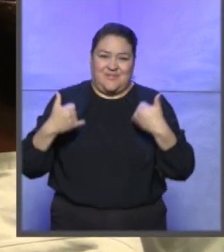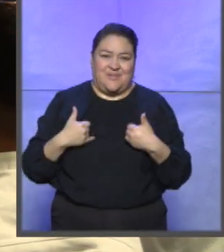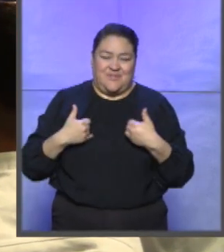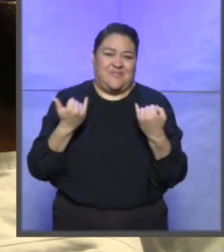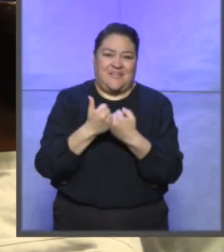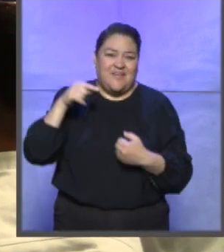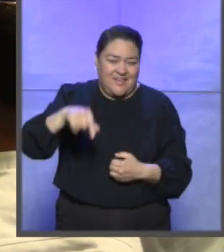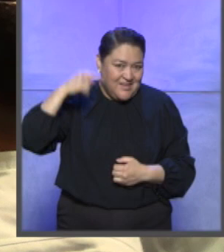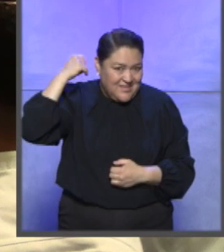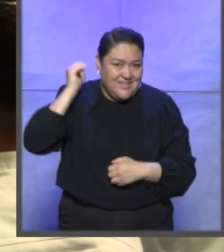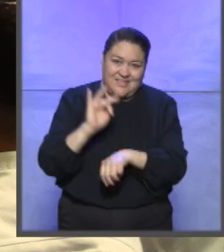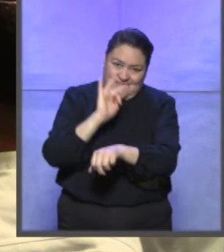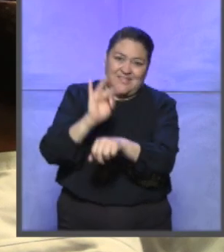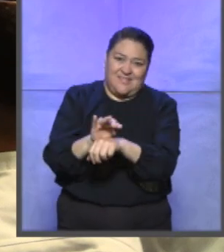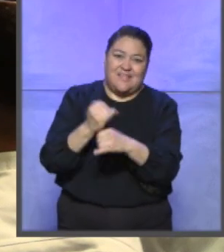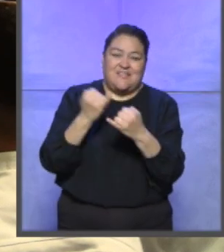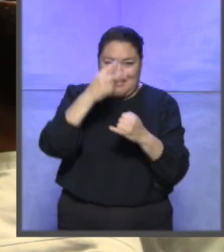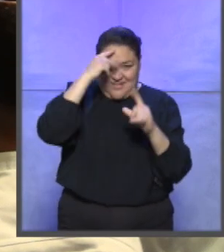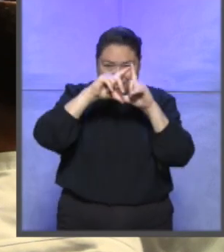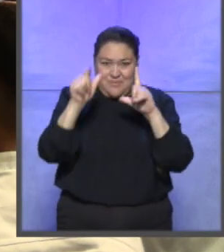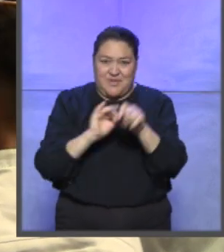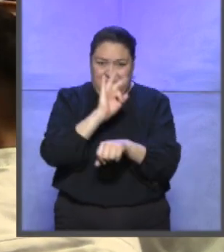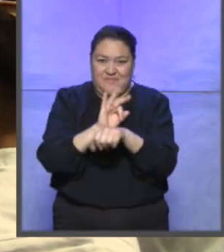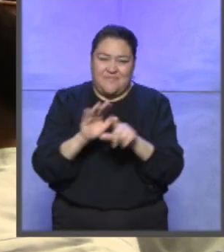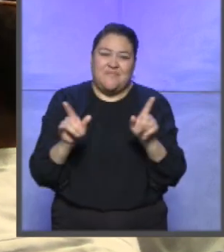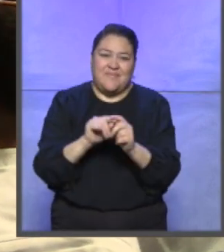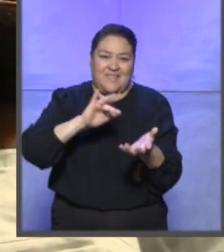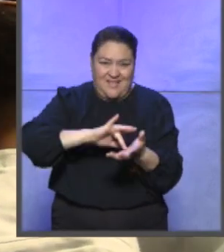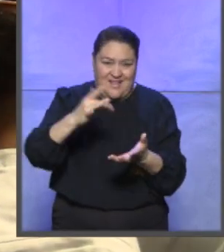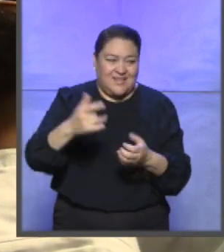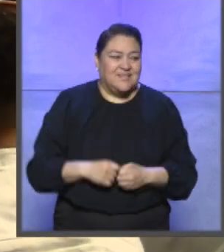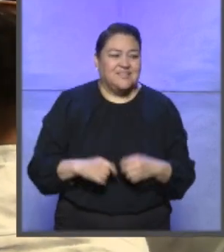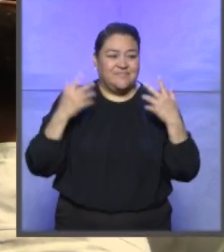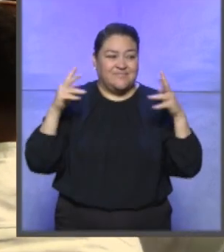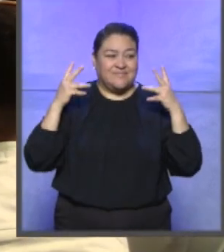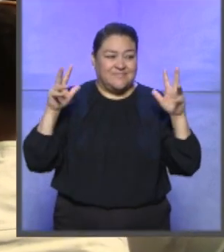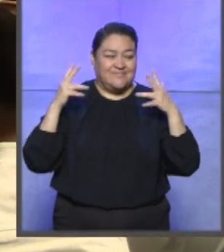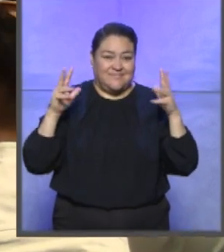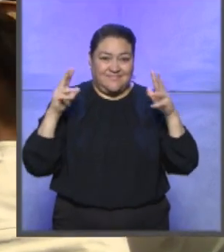debe ser en beneficio de Tabasco y debe ser en beneficio de nuestro país. Muchas gracias.